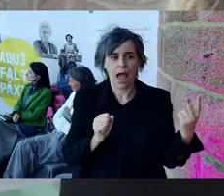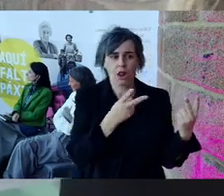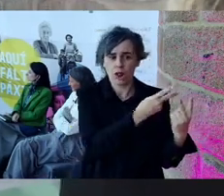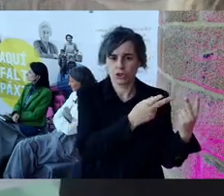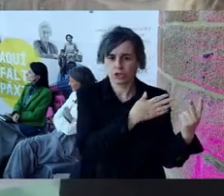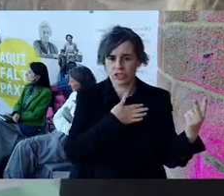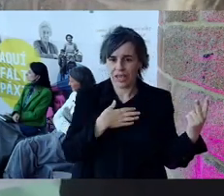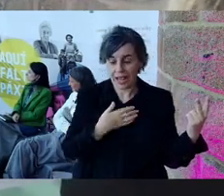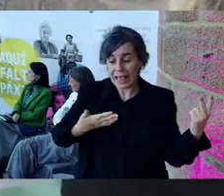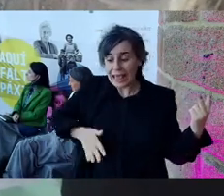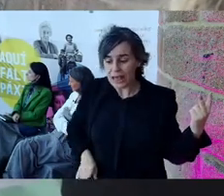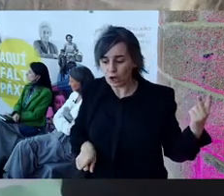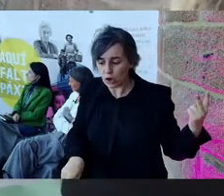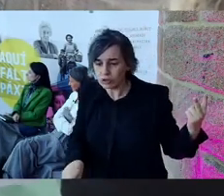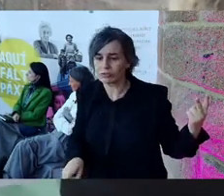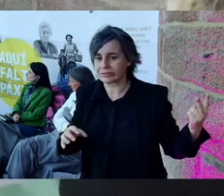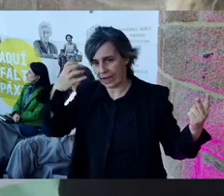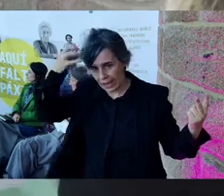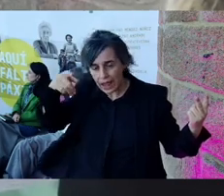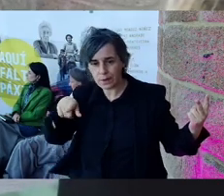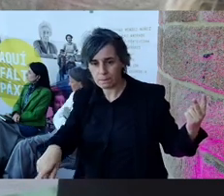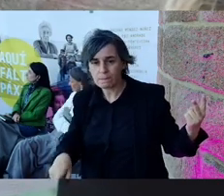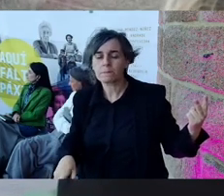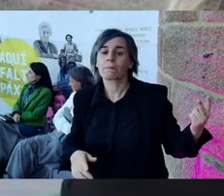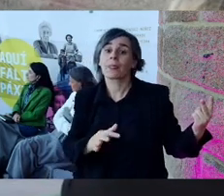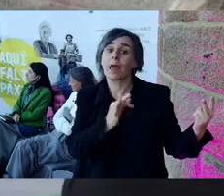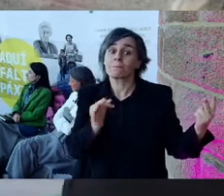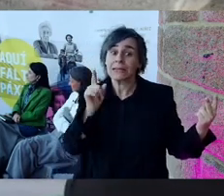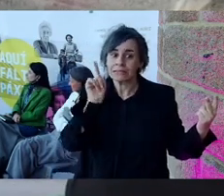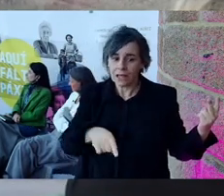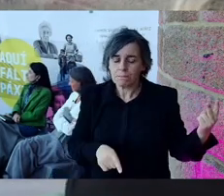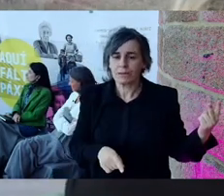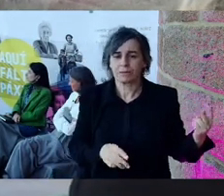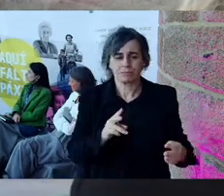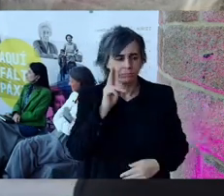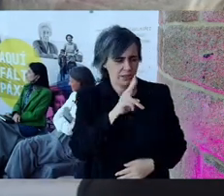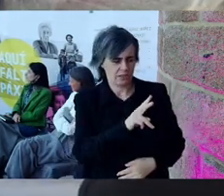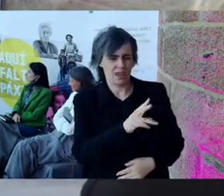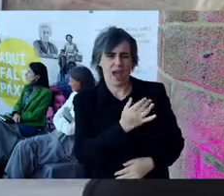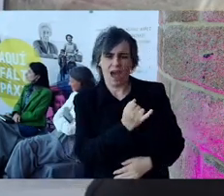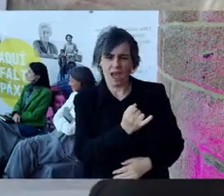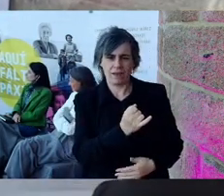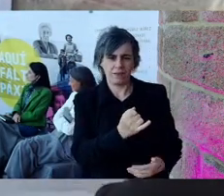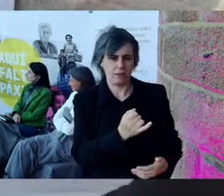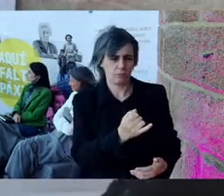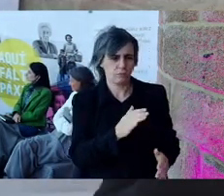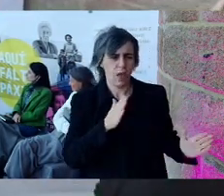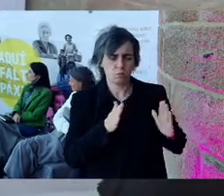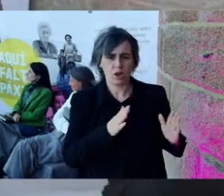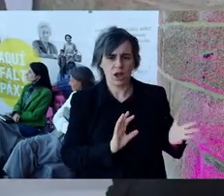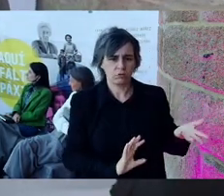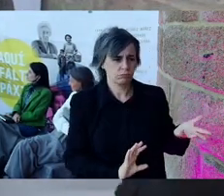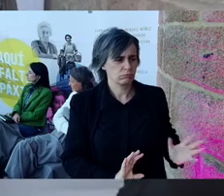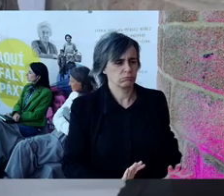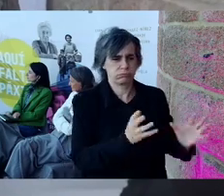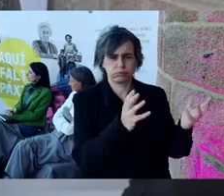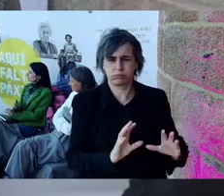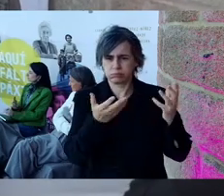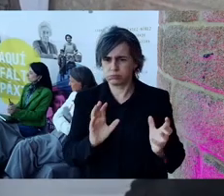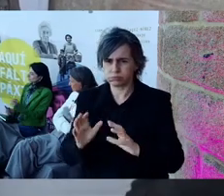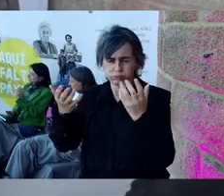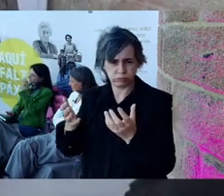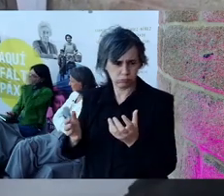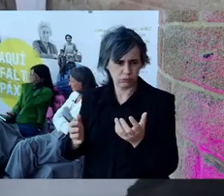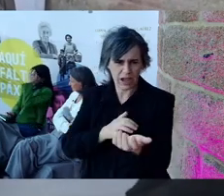rei ao seu fillo. E se encontra ademais pois coas revoltas, non? Coas revoltas que hai en ese momento en